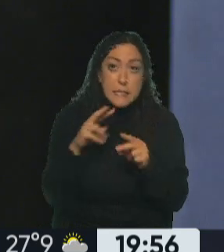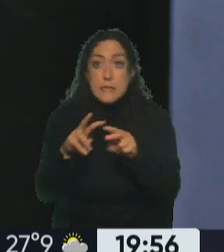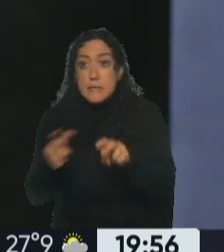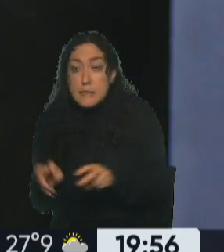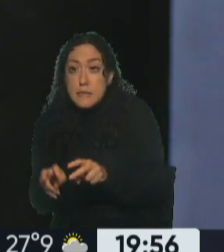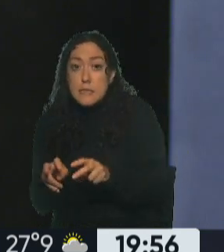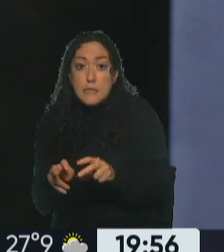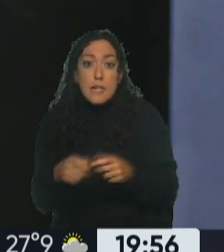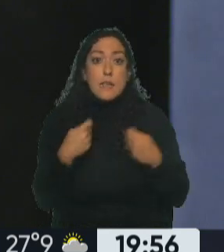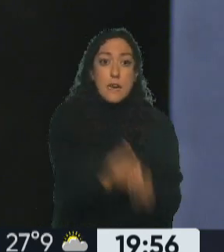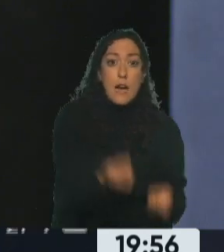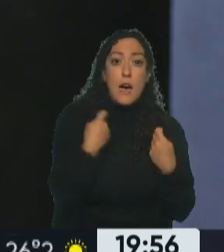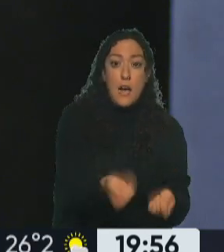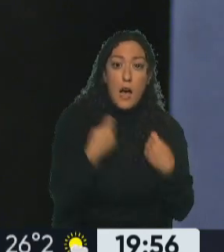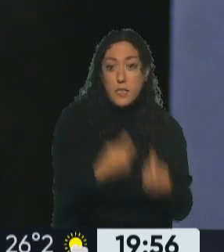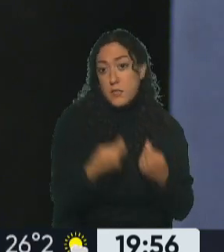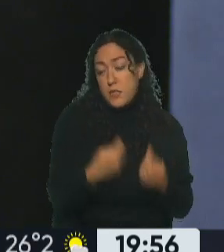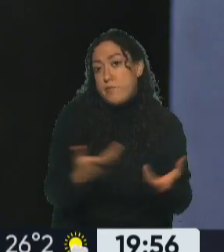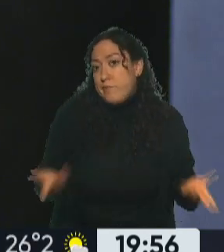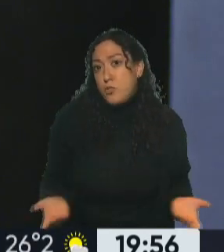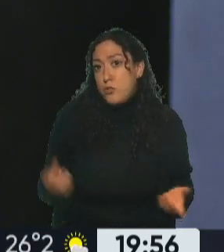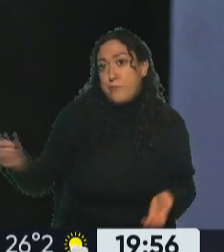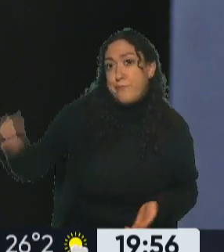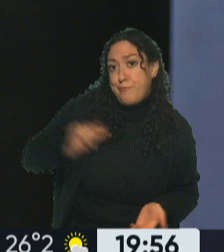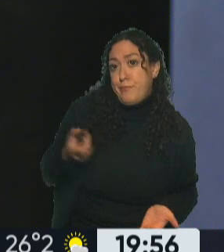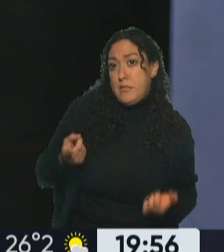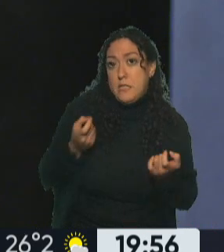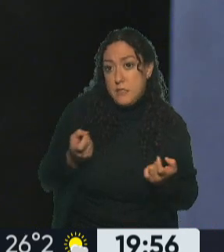pedir la plata. En nuestra